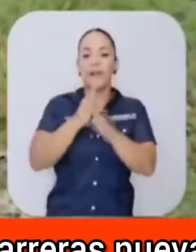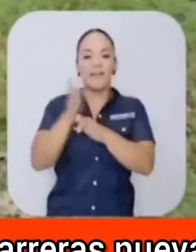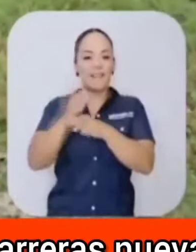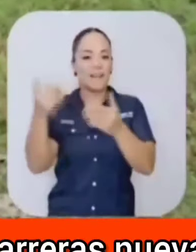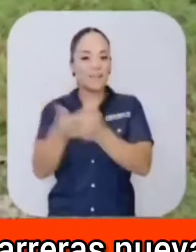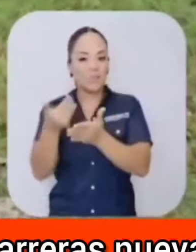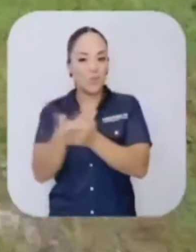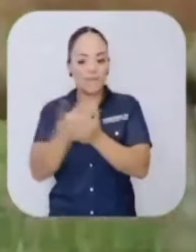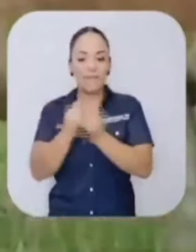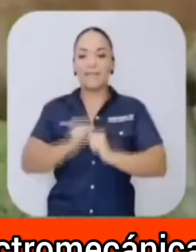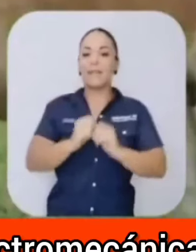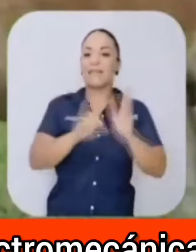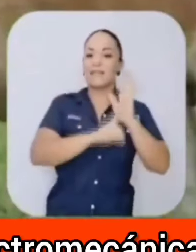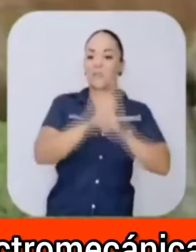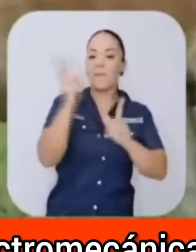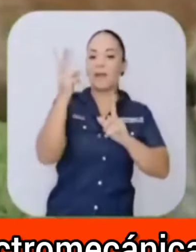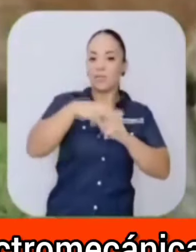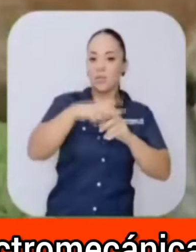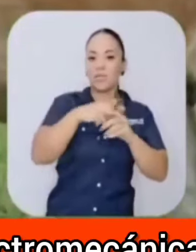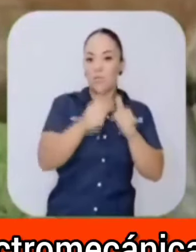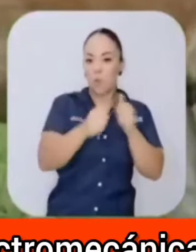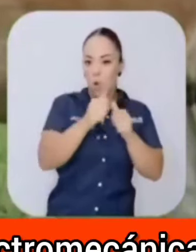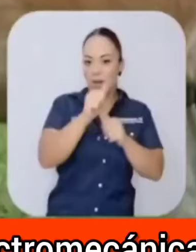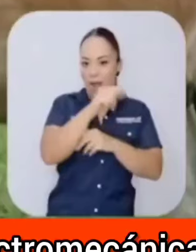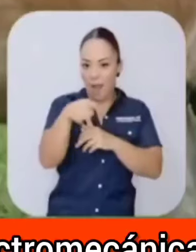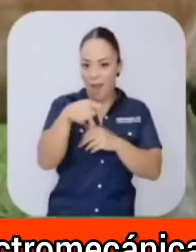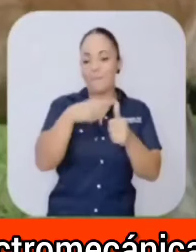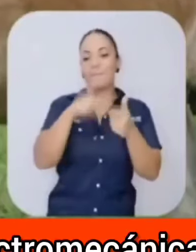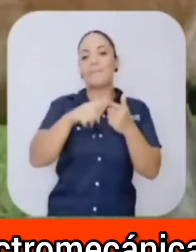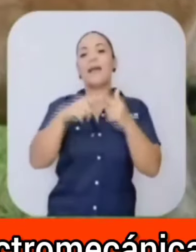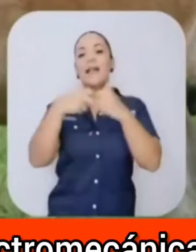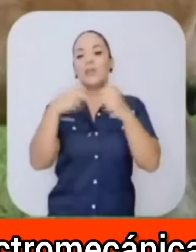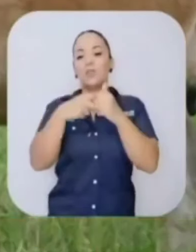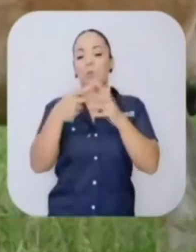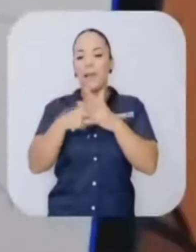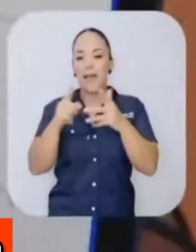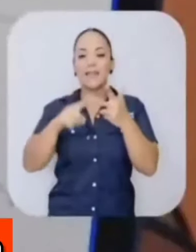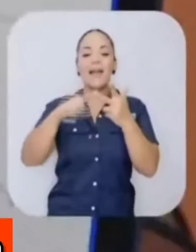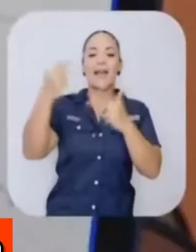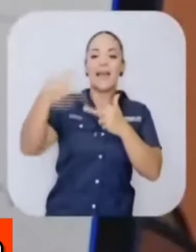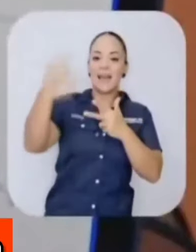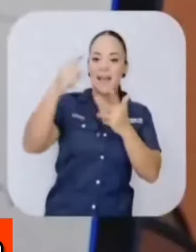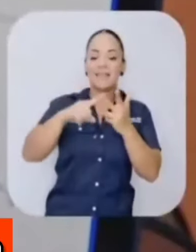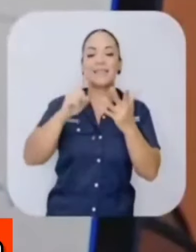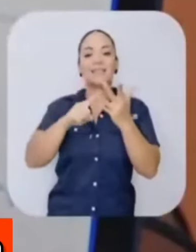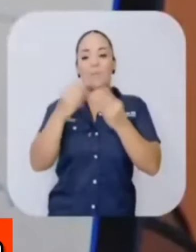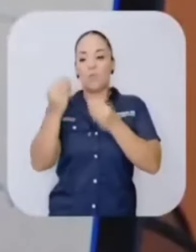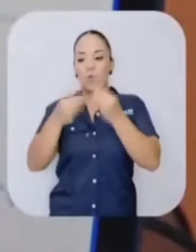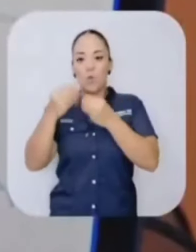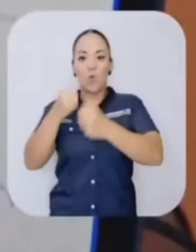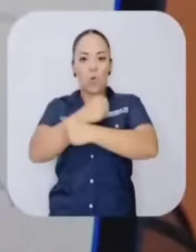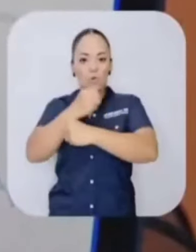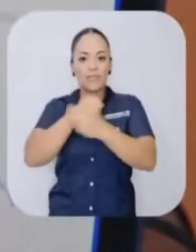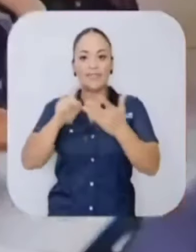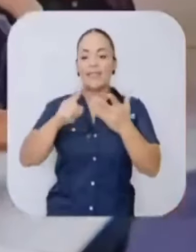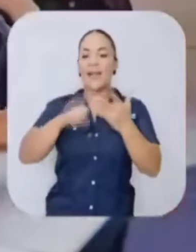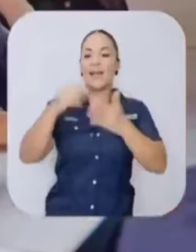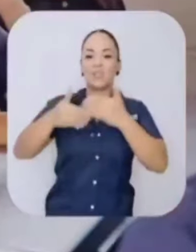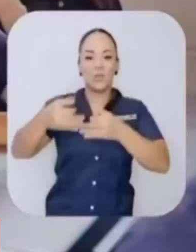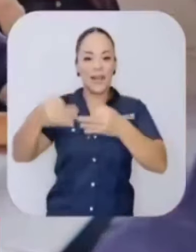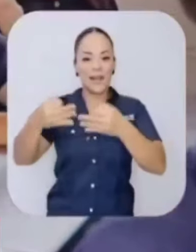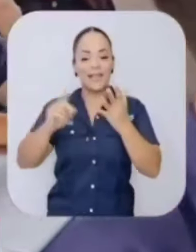con carreras nuevas, como desarrollo de aplicaciones móviles, electromecánica, gerencia y producción en cocina, gestión de